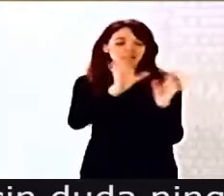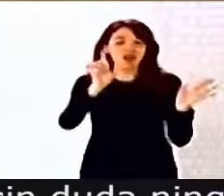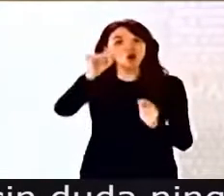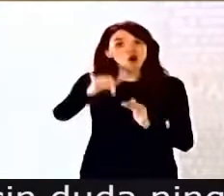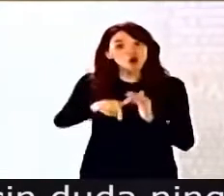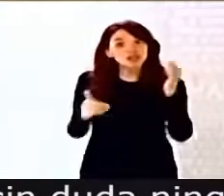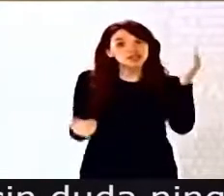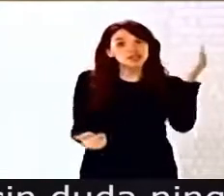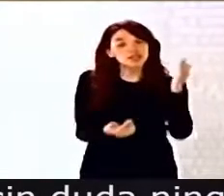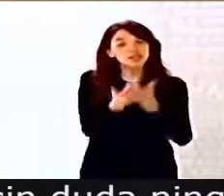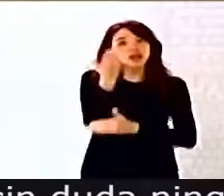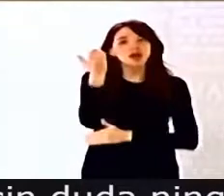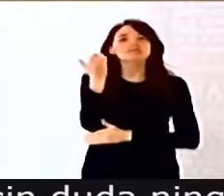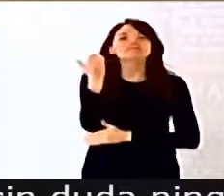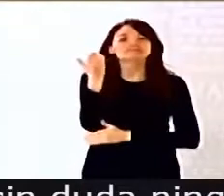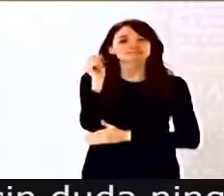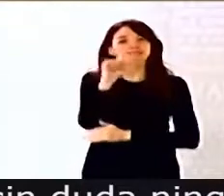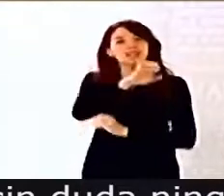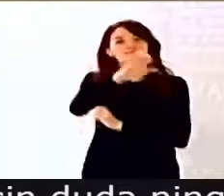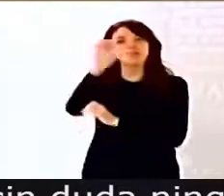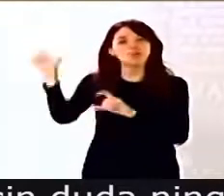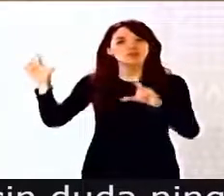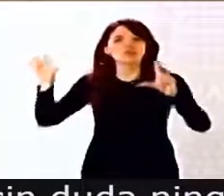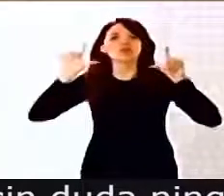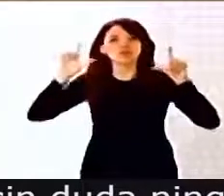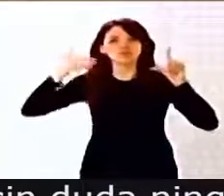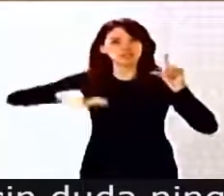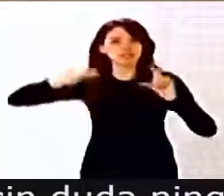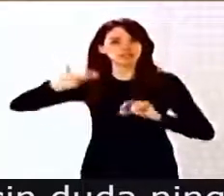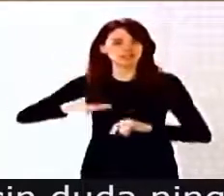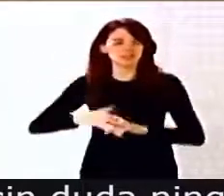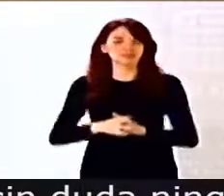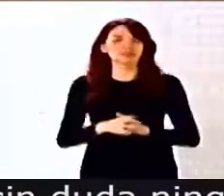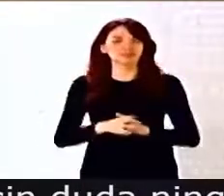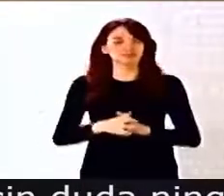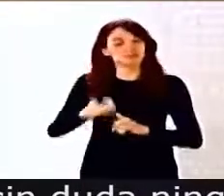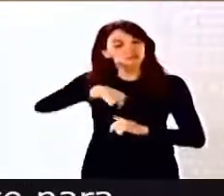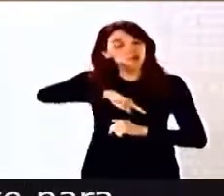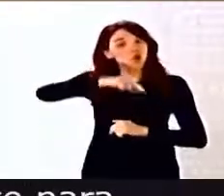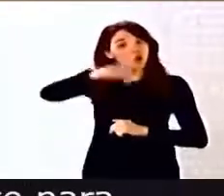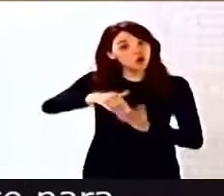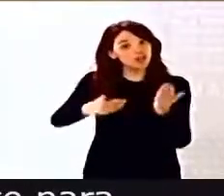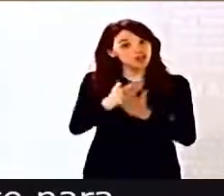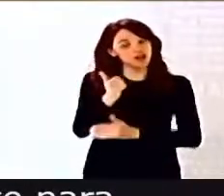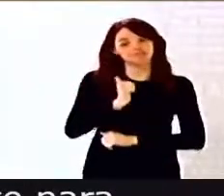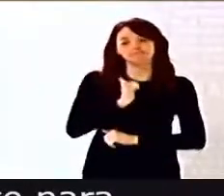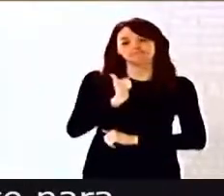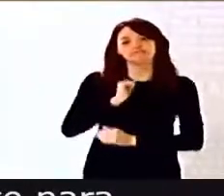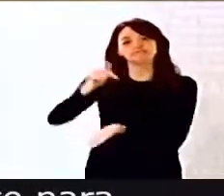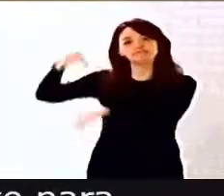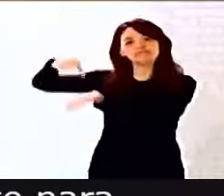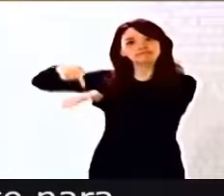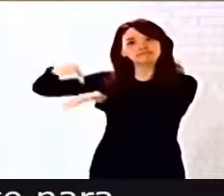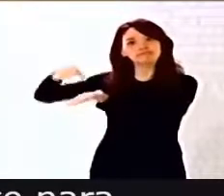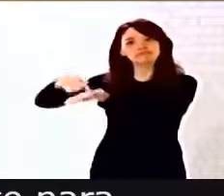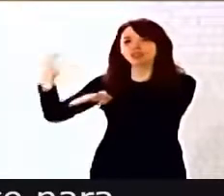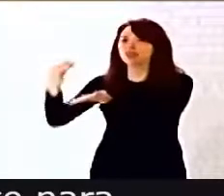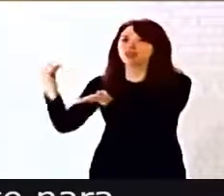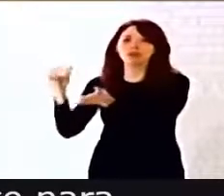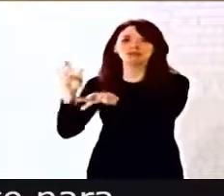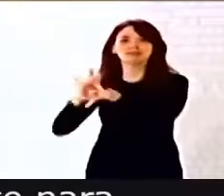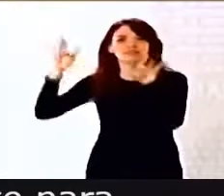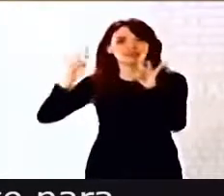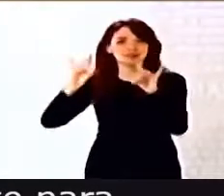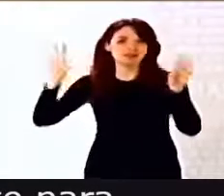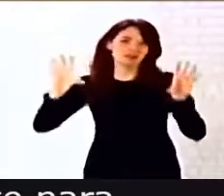Europa vuelve a ser tan importante para nosotros. Debemos reclamar en este día una Europa más social, una Europa